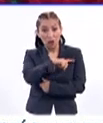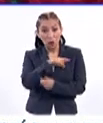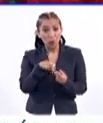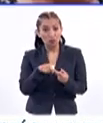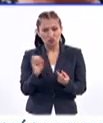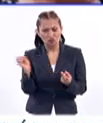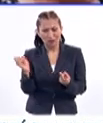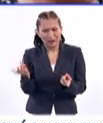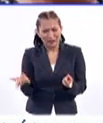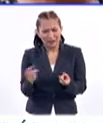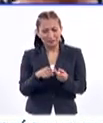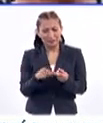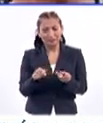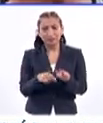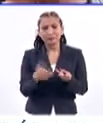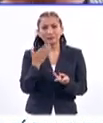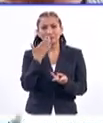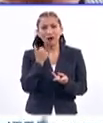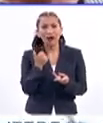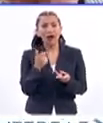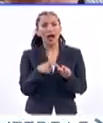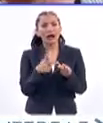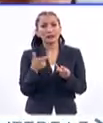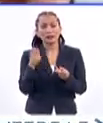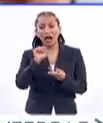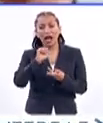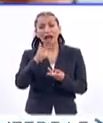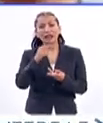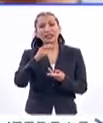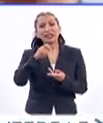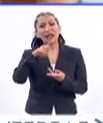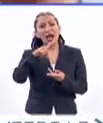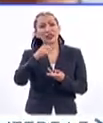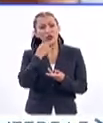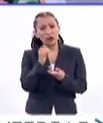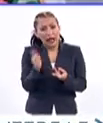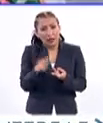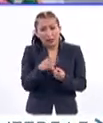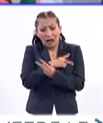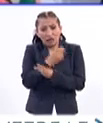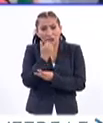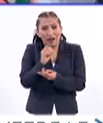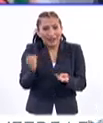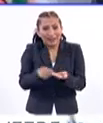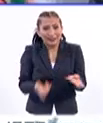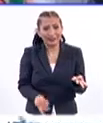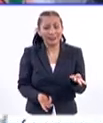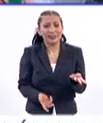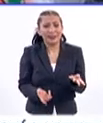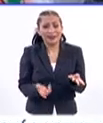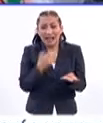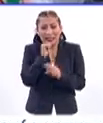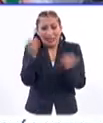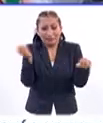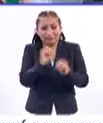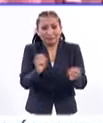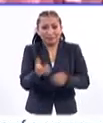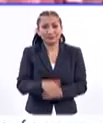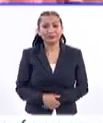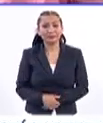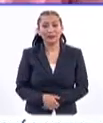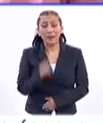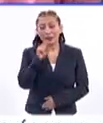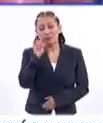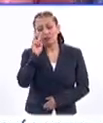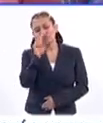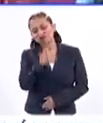seguro social, no tenemos aguinaldo, pues no tenemos vacaciones, pues no tenemos nada.